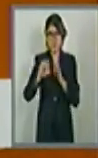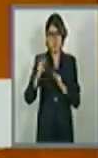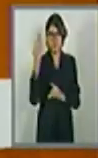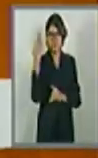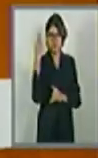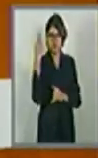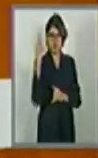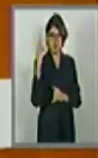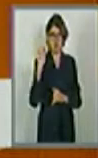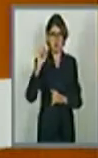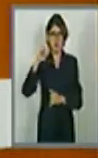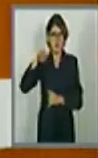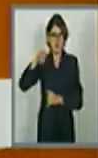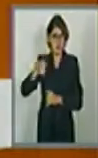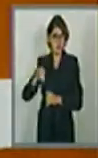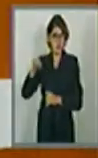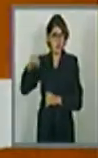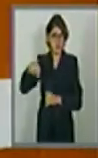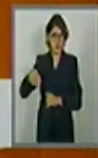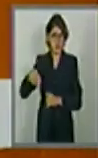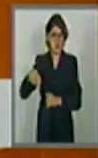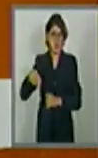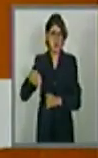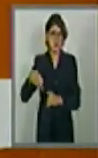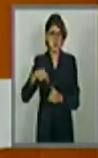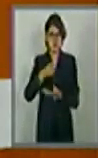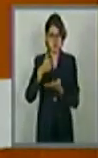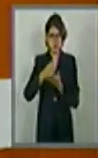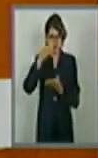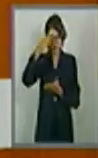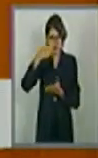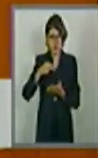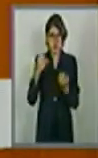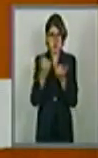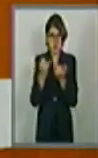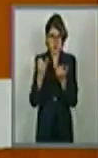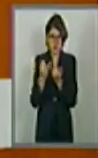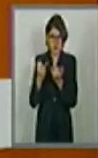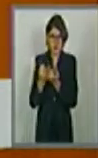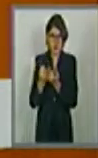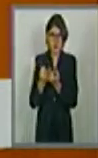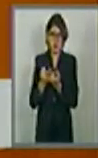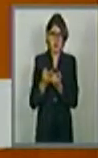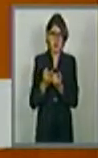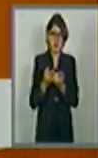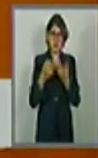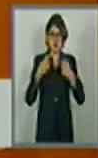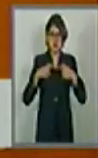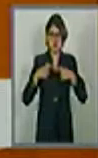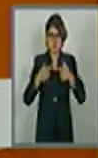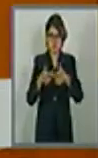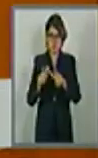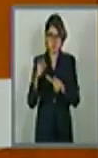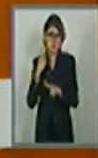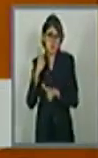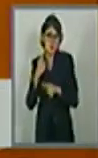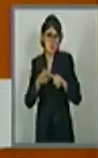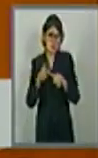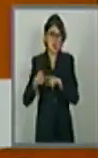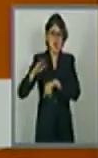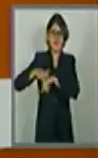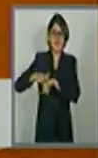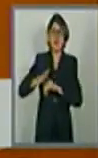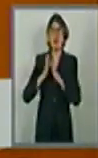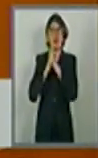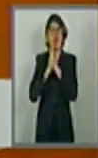instituto electoral de la ciudad de méxico junto con algunos partidos políticos llamo a un pacto de civilidad y aprobó unas